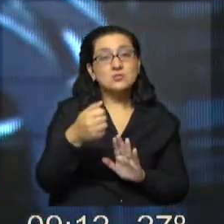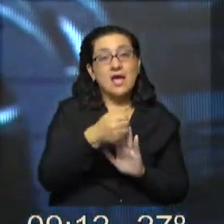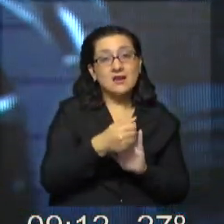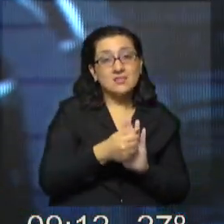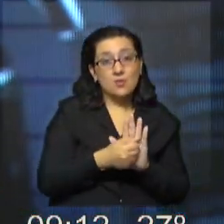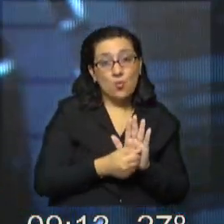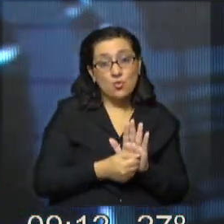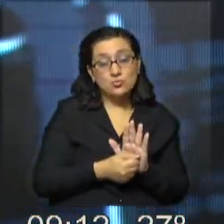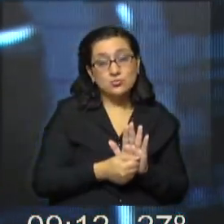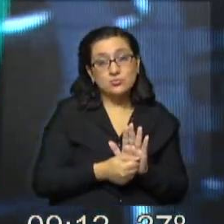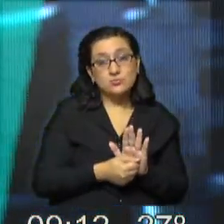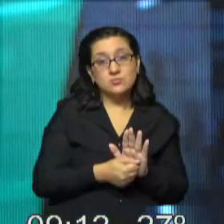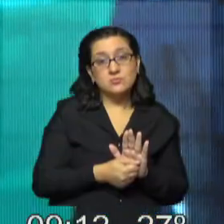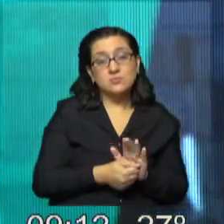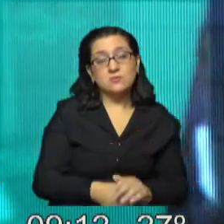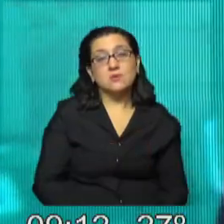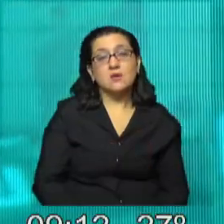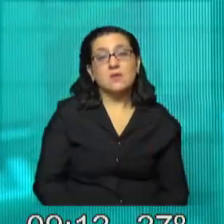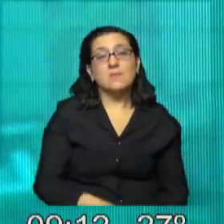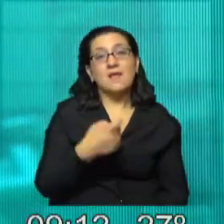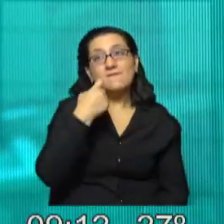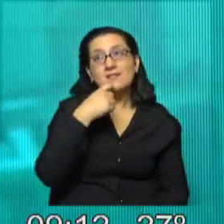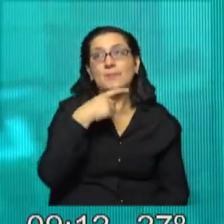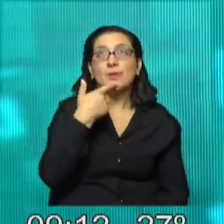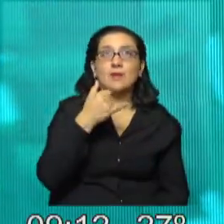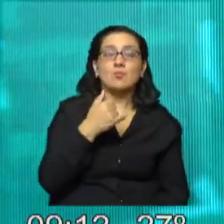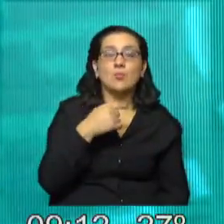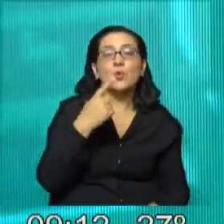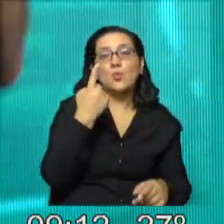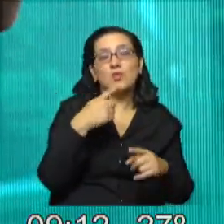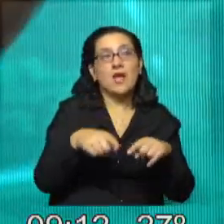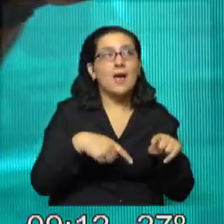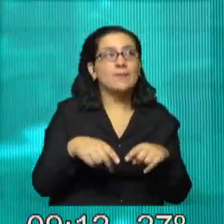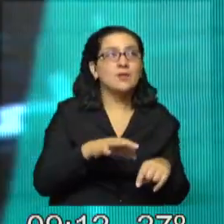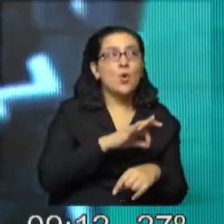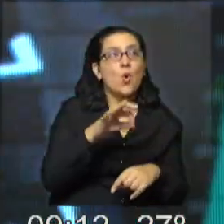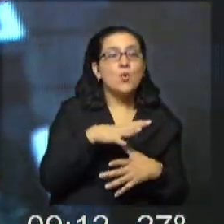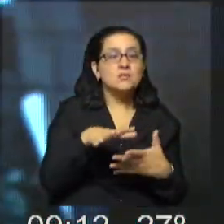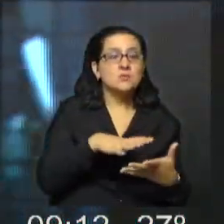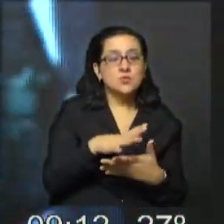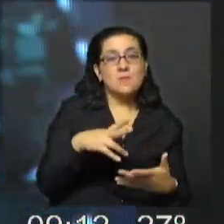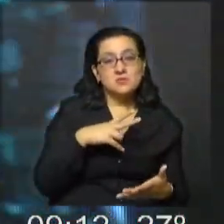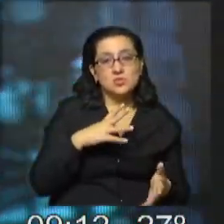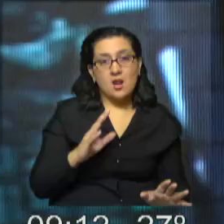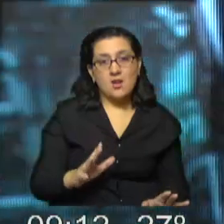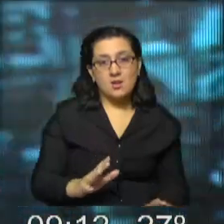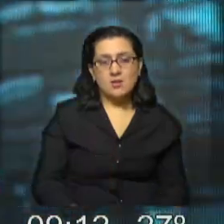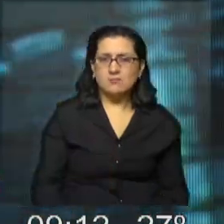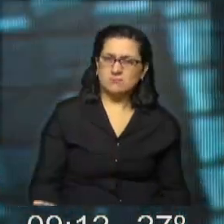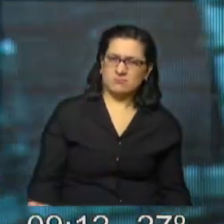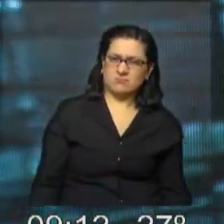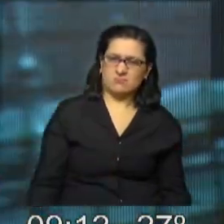tienen formulados por estatuto para faltar por un trámite, por una situación personal. Es